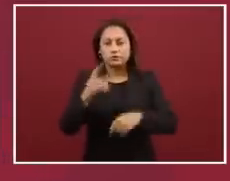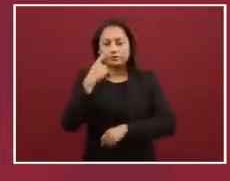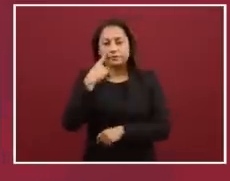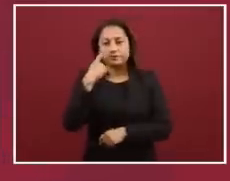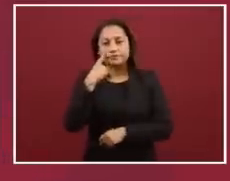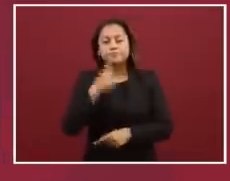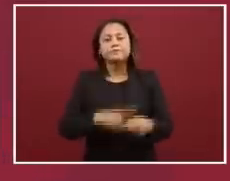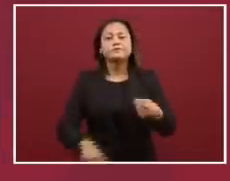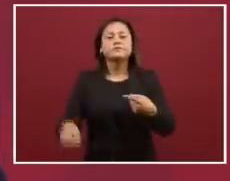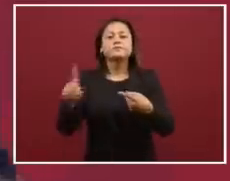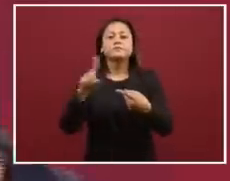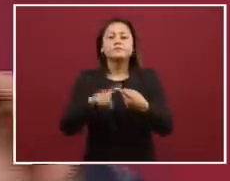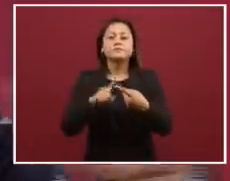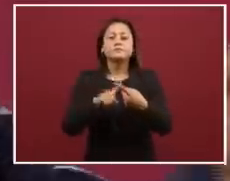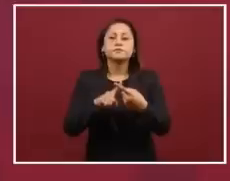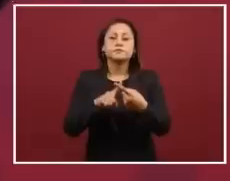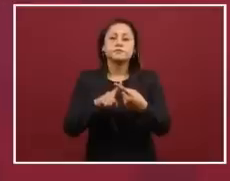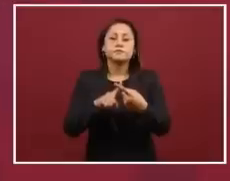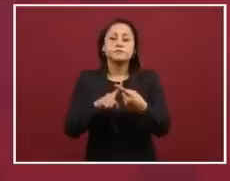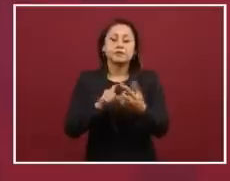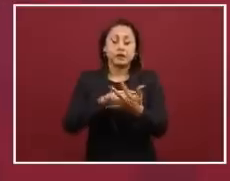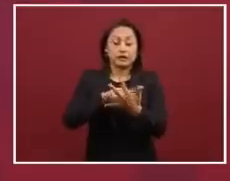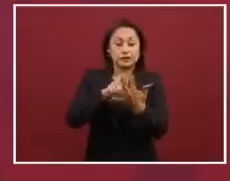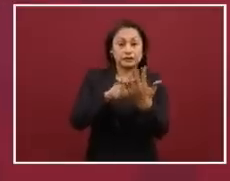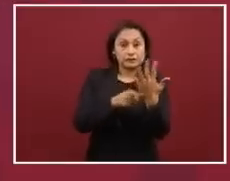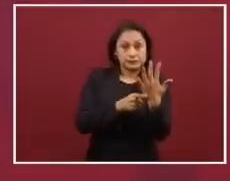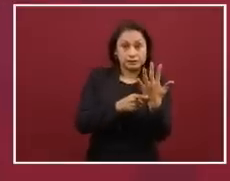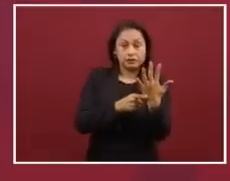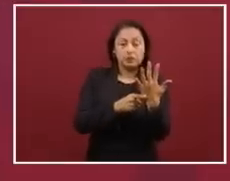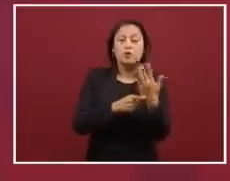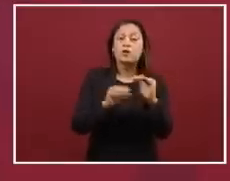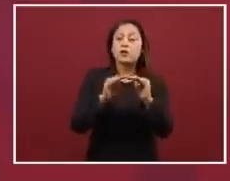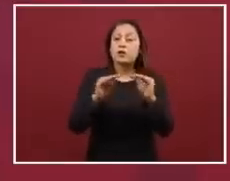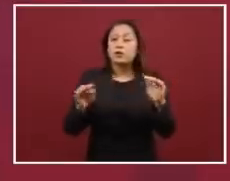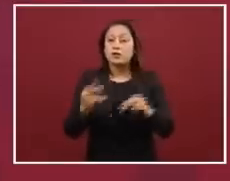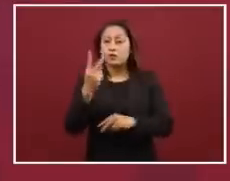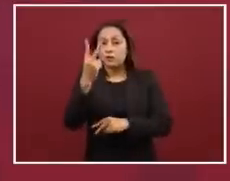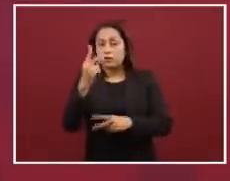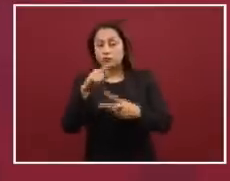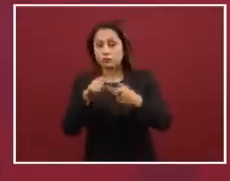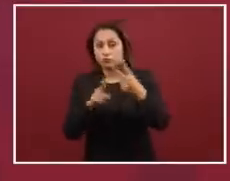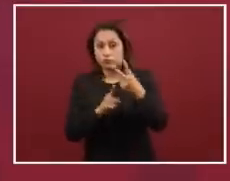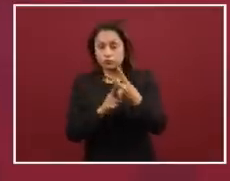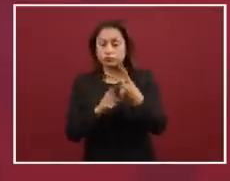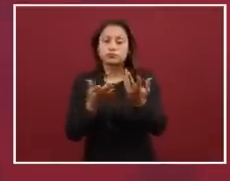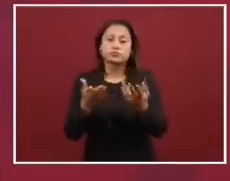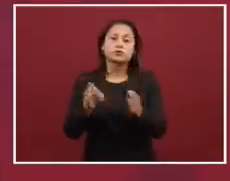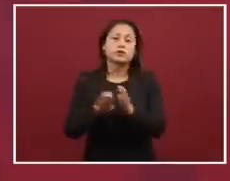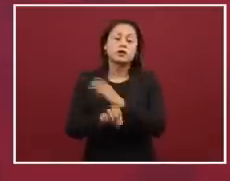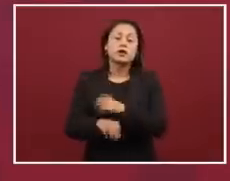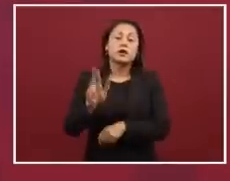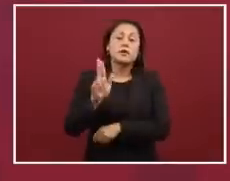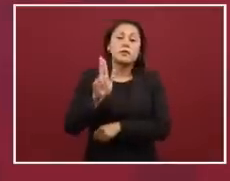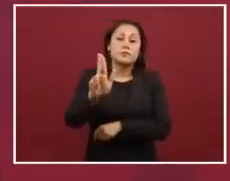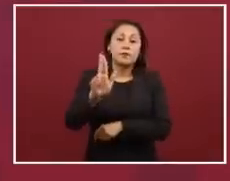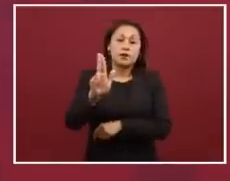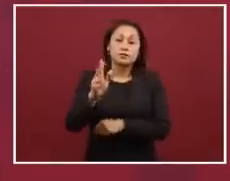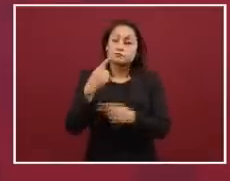dimensiones transversales a los cinco que acabo de describir. El día martes iniciamos tareas con la Organización de las Naciones